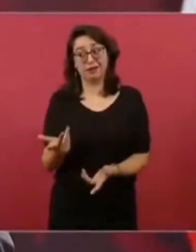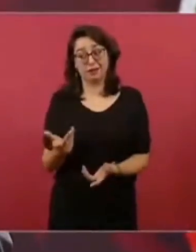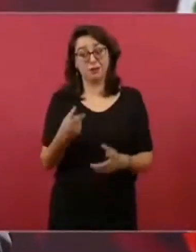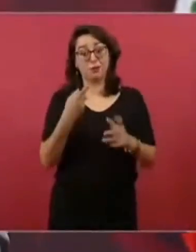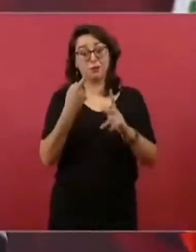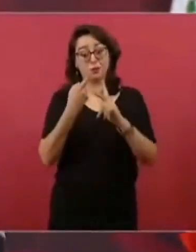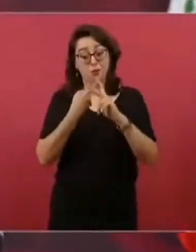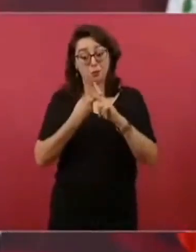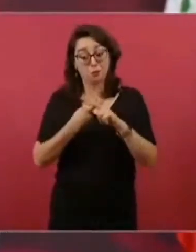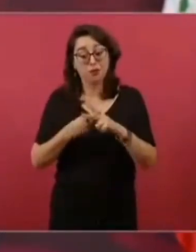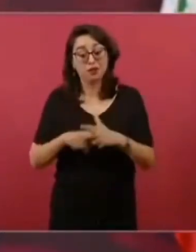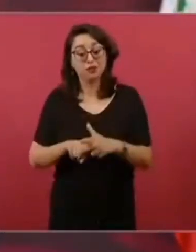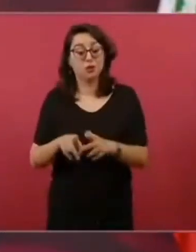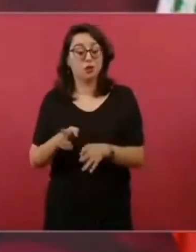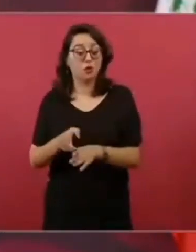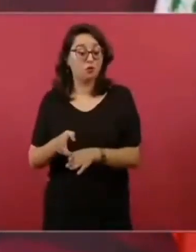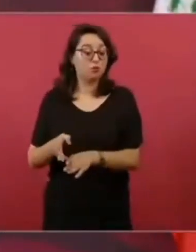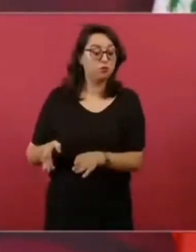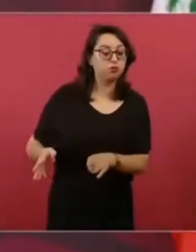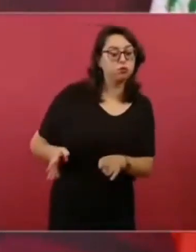conocer los antecedentes.